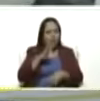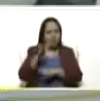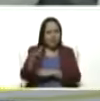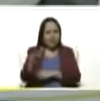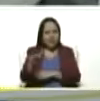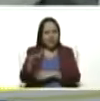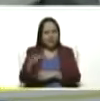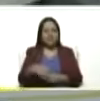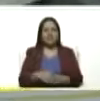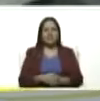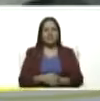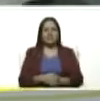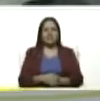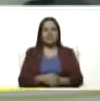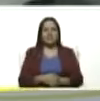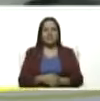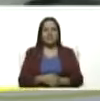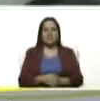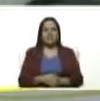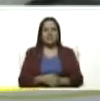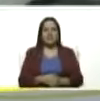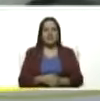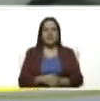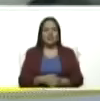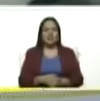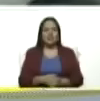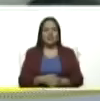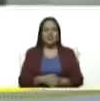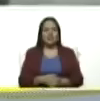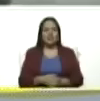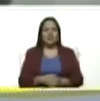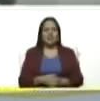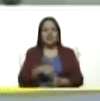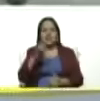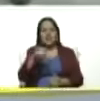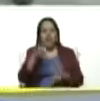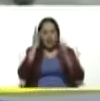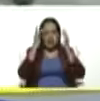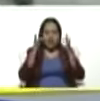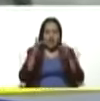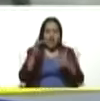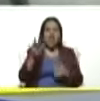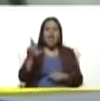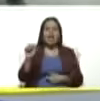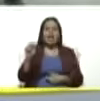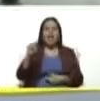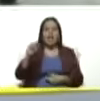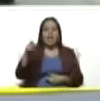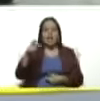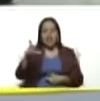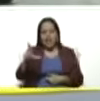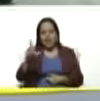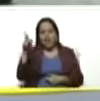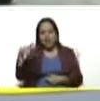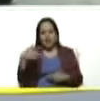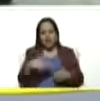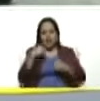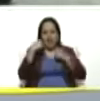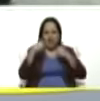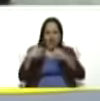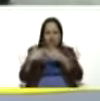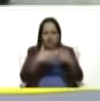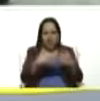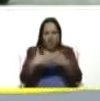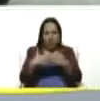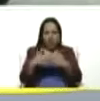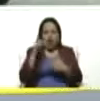recogerlo. Sabios, el gran Rafael Rangel. Y guerreros, el gran Antonio